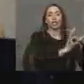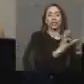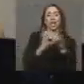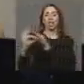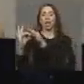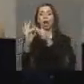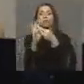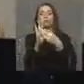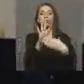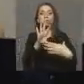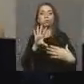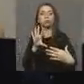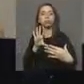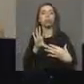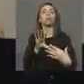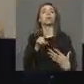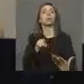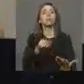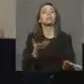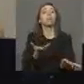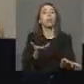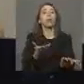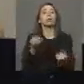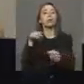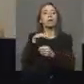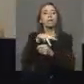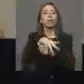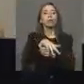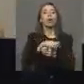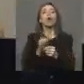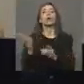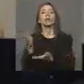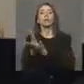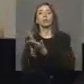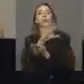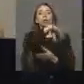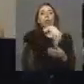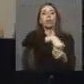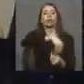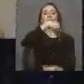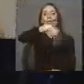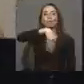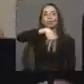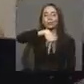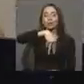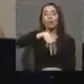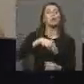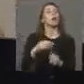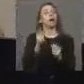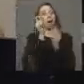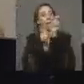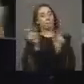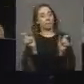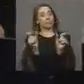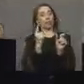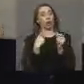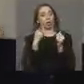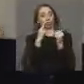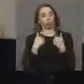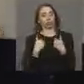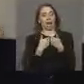efectos de la municipalización. En este escenario, la libertad de cada individuo se restringió aún